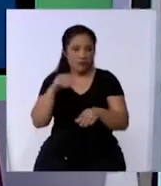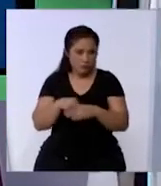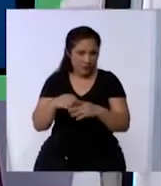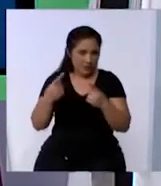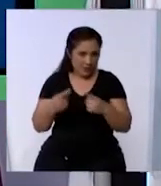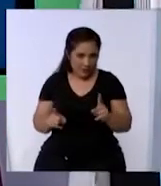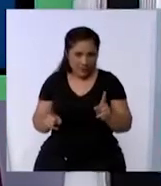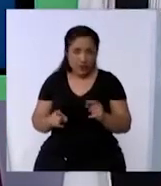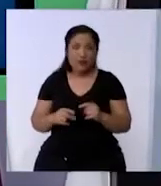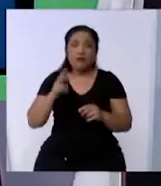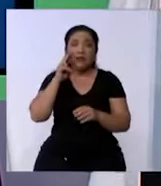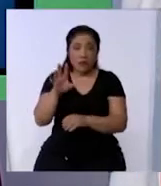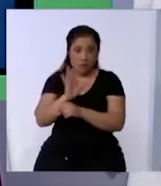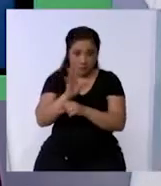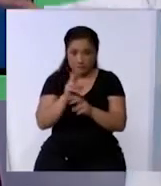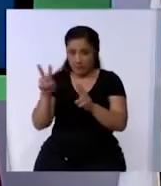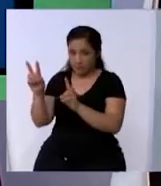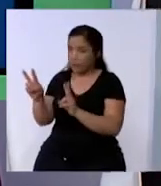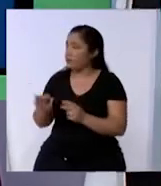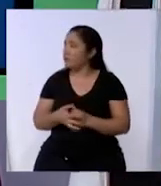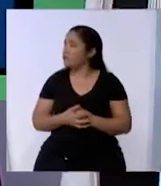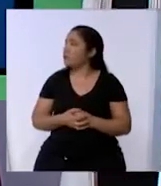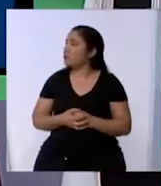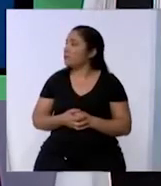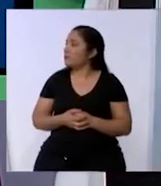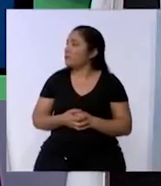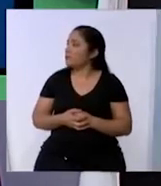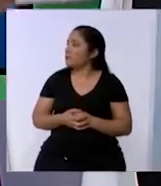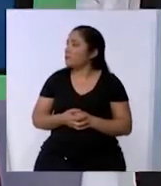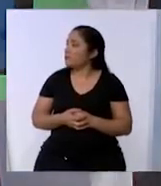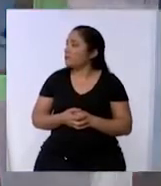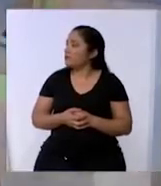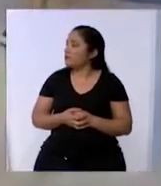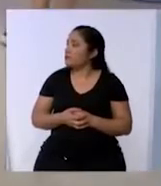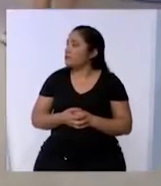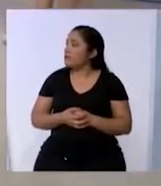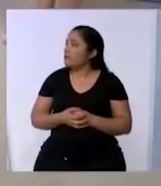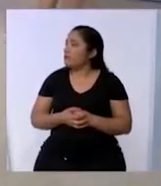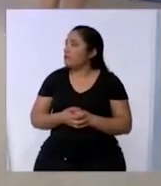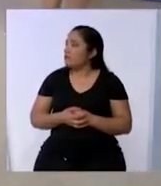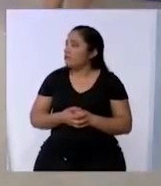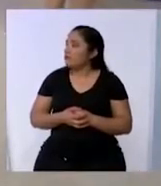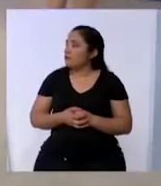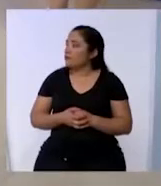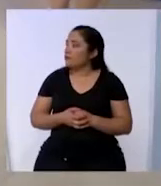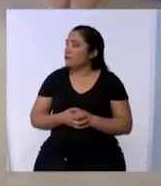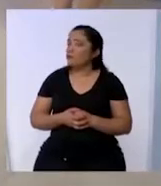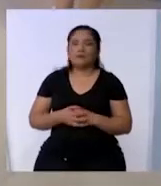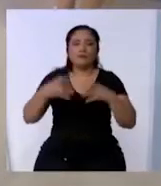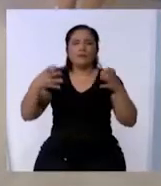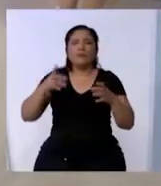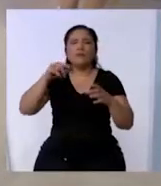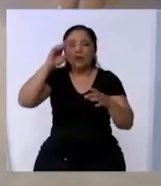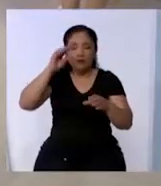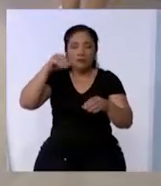la gráfica se puede ver, ¿verdad? Vendría a ser la ampliación de lo que es un hilo conductor. Los hilos conductores suelen ser metálicos, es